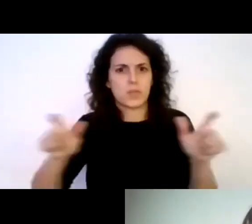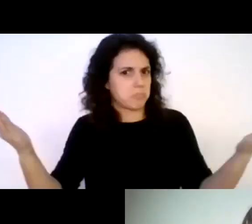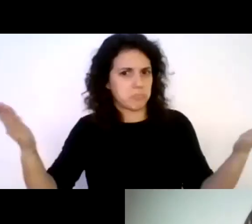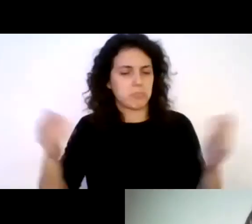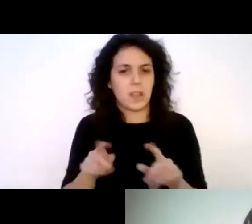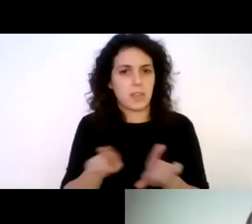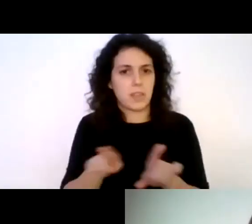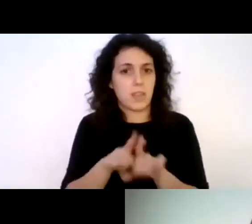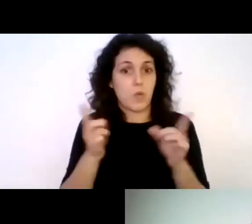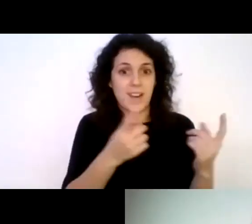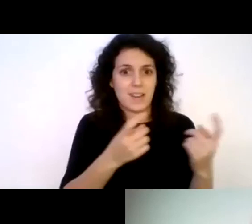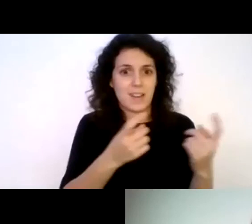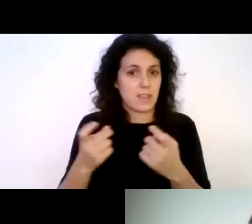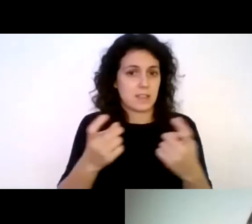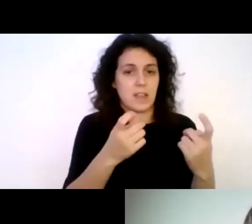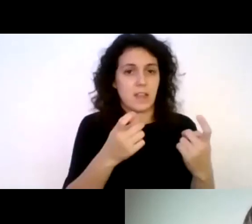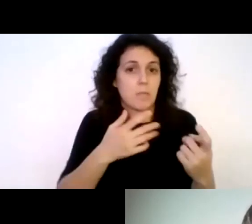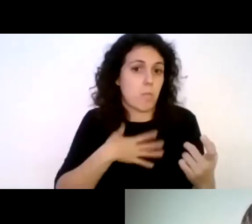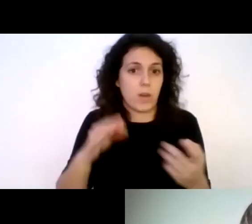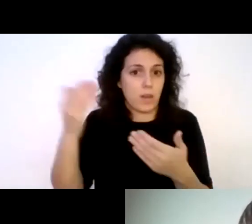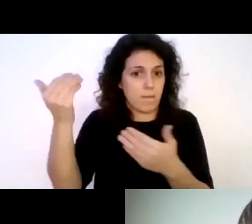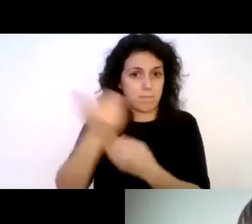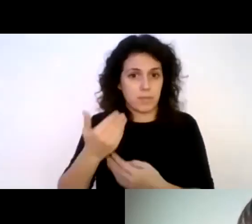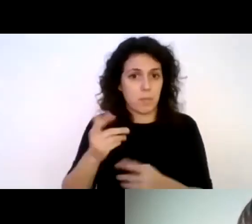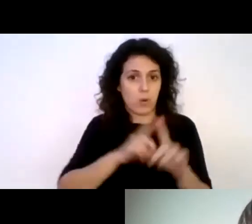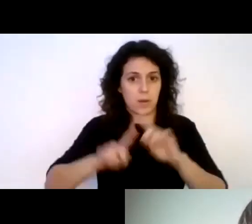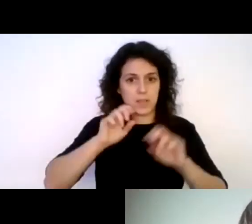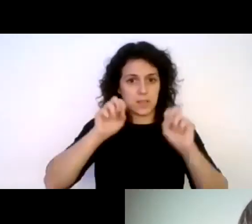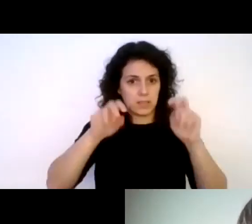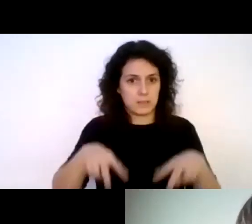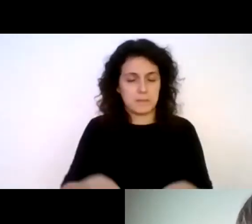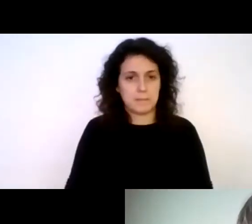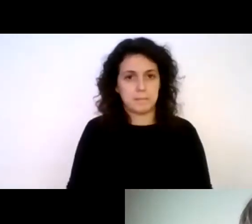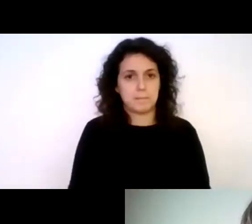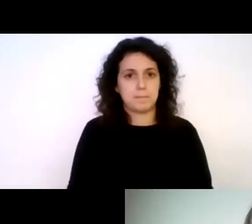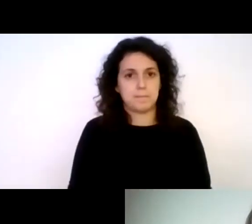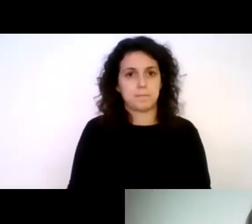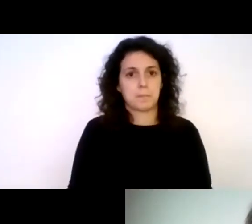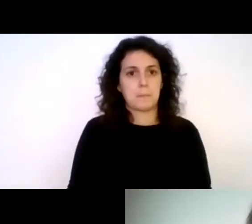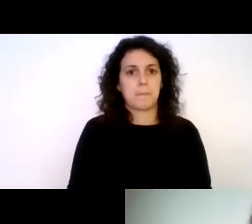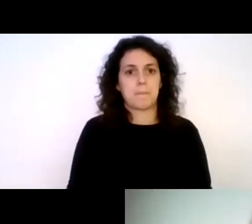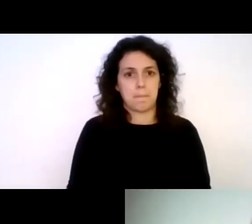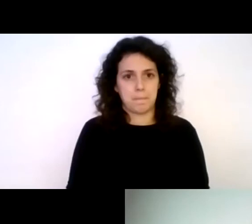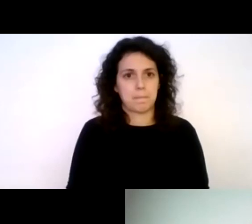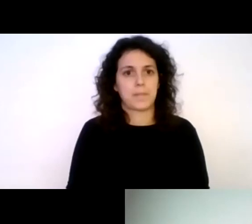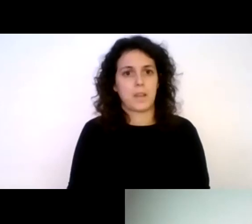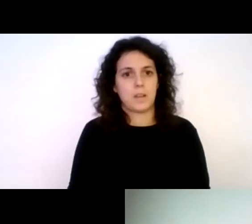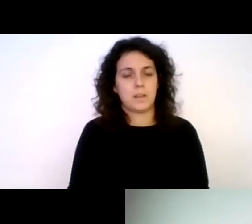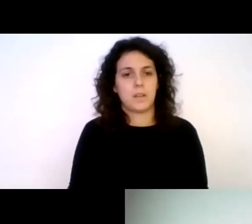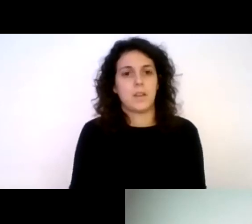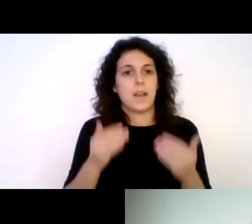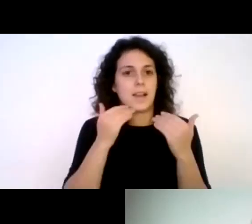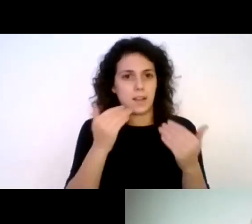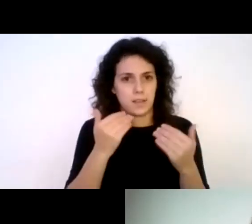cual sea la necesidad, se pueda venir sin ningún problema. Okay, thank you very much. Well, I guess we are